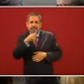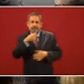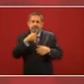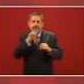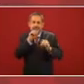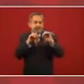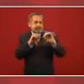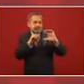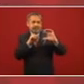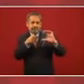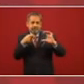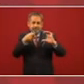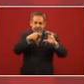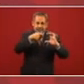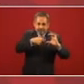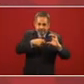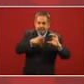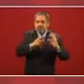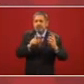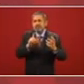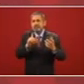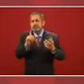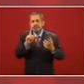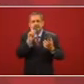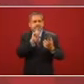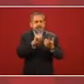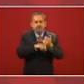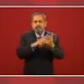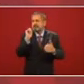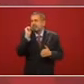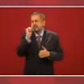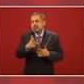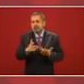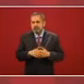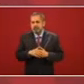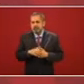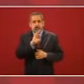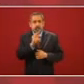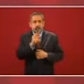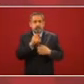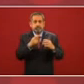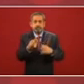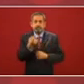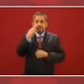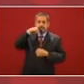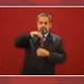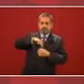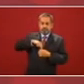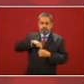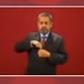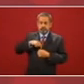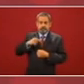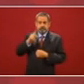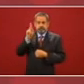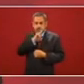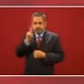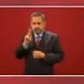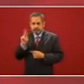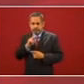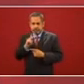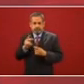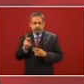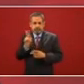que generan aerosoles, o si una persona fuera a ser intubada para ventilación mecánica asistida,